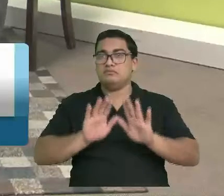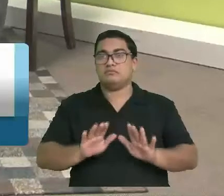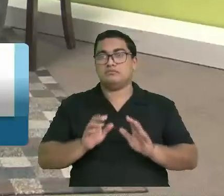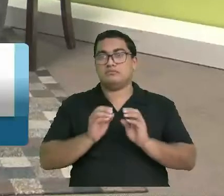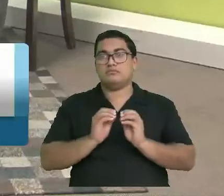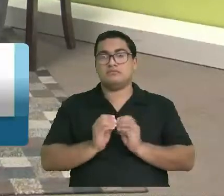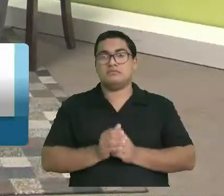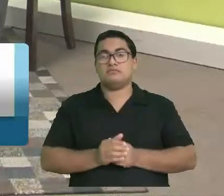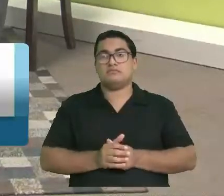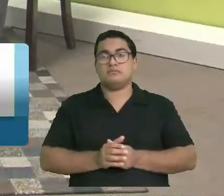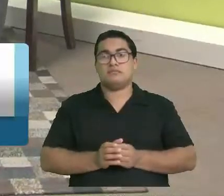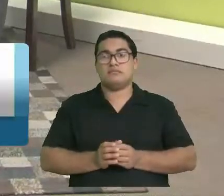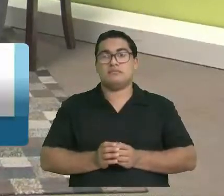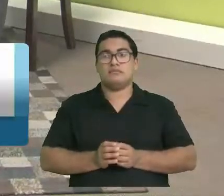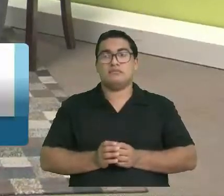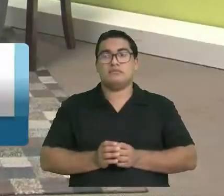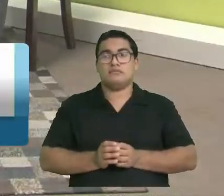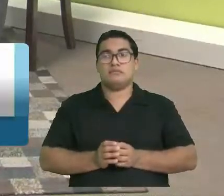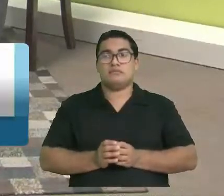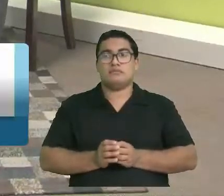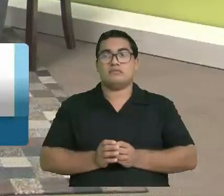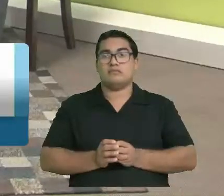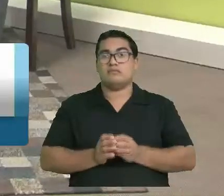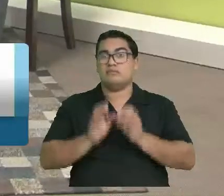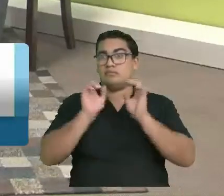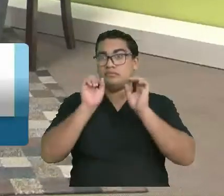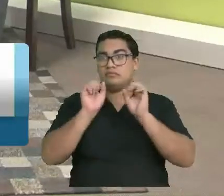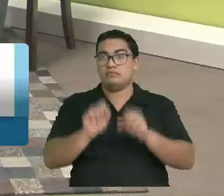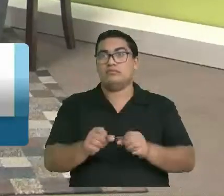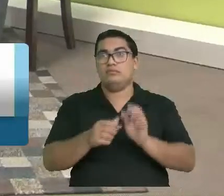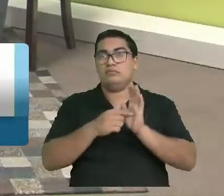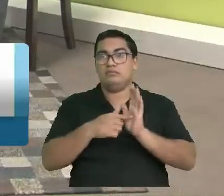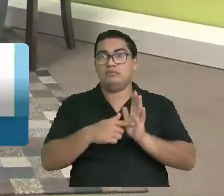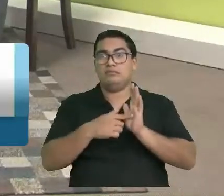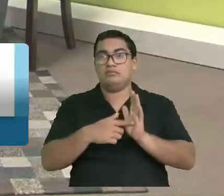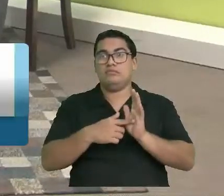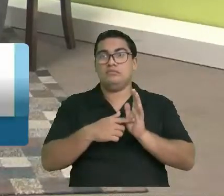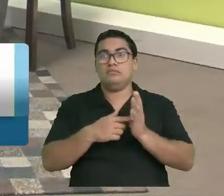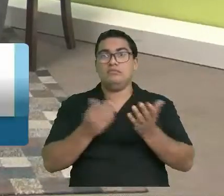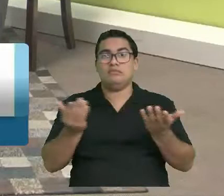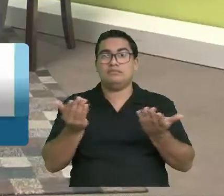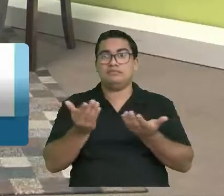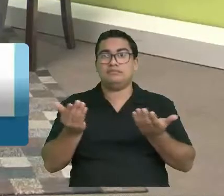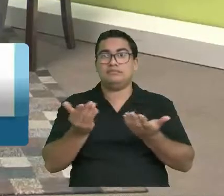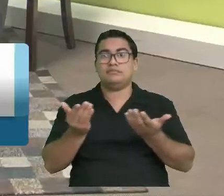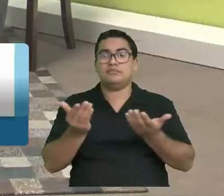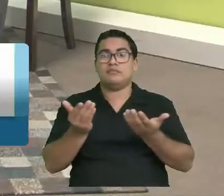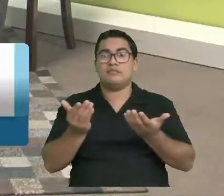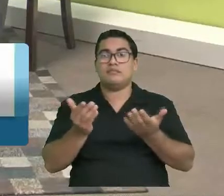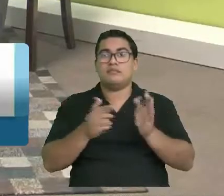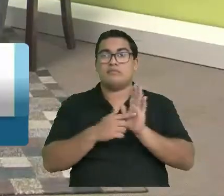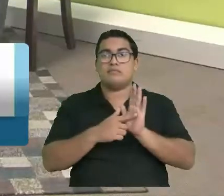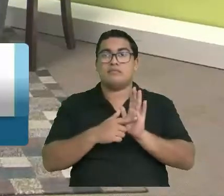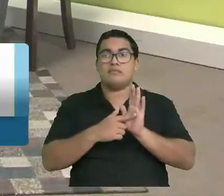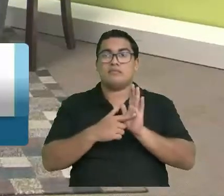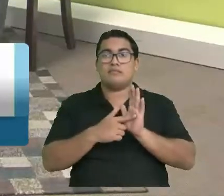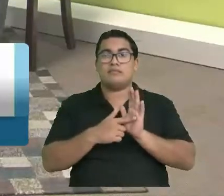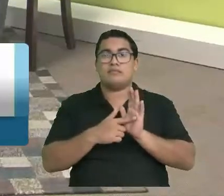está en tratamiento, puede llevar a estimularle que vuelva a recaer. Por ejemplo,